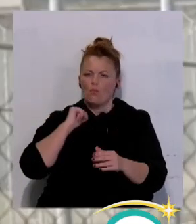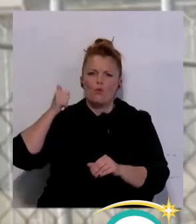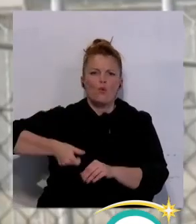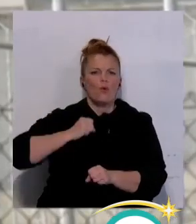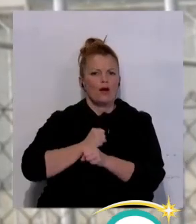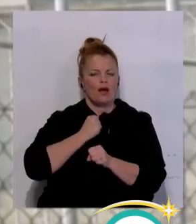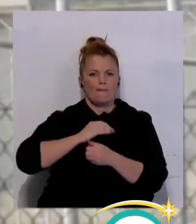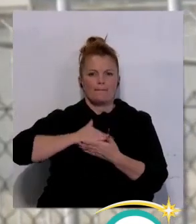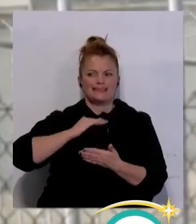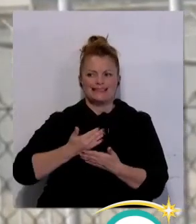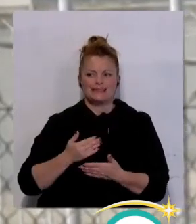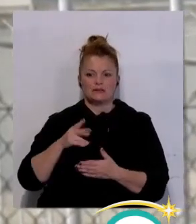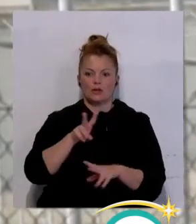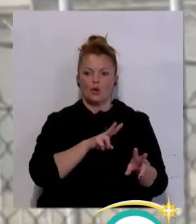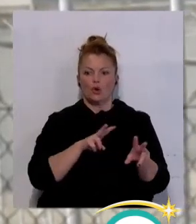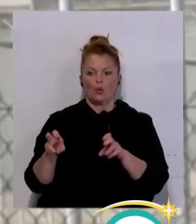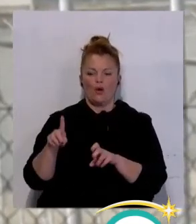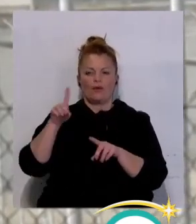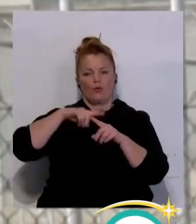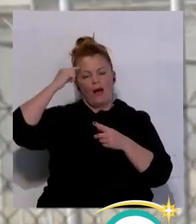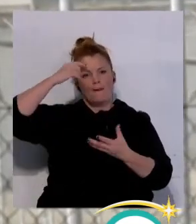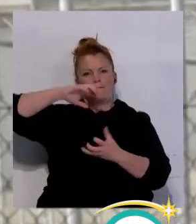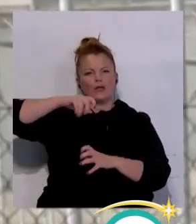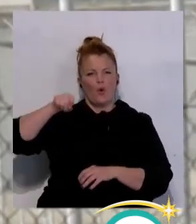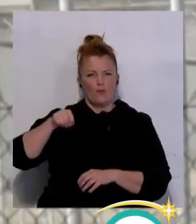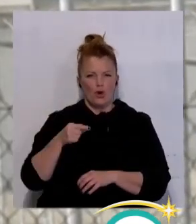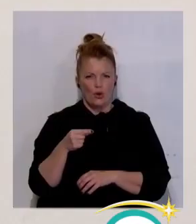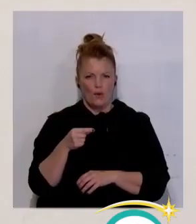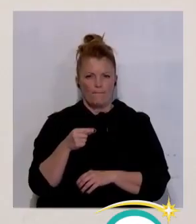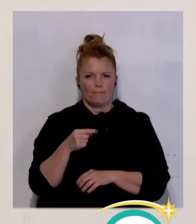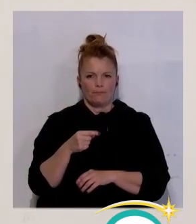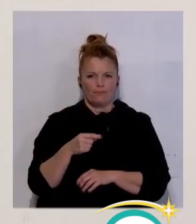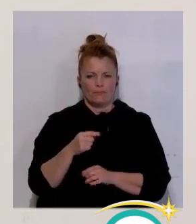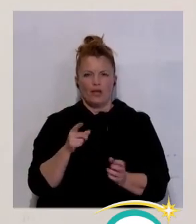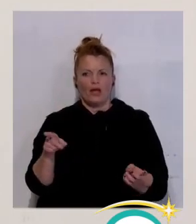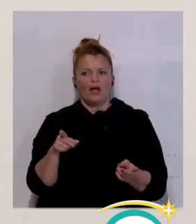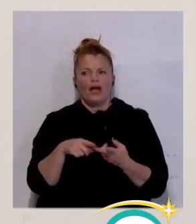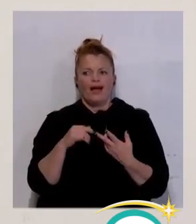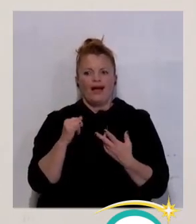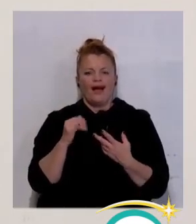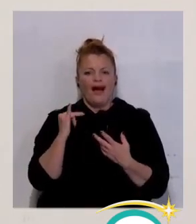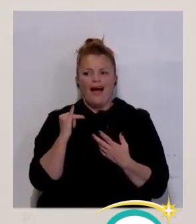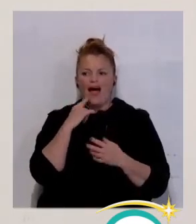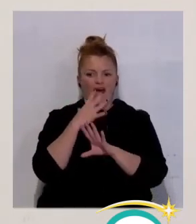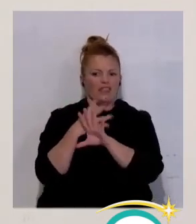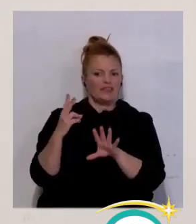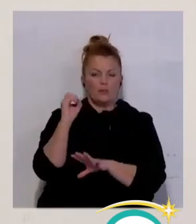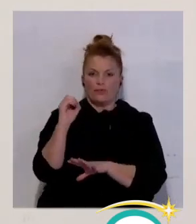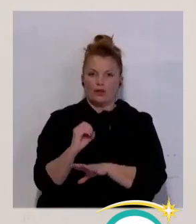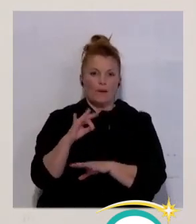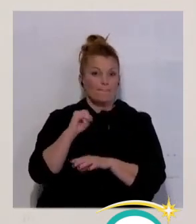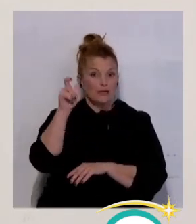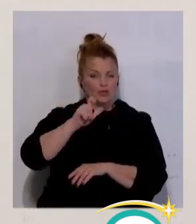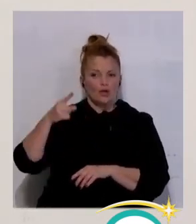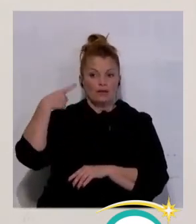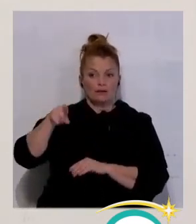con él, y bueno, son los nuevos manicomios, ¿no? Es decir, que de alguna manera da la sensación de que hay, creo que un 17% de personas